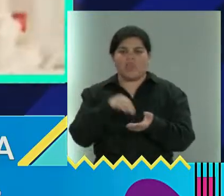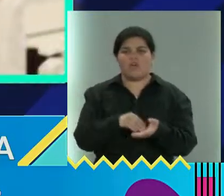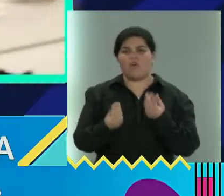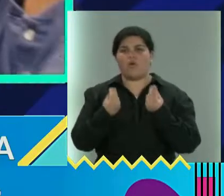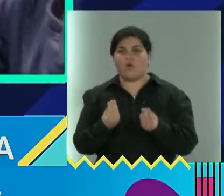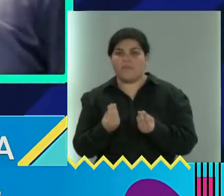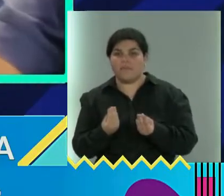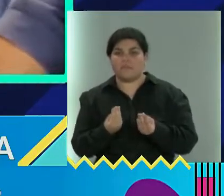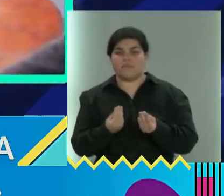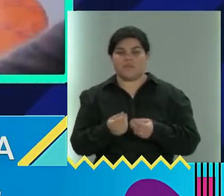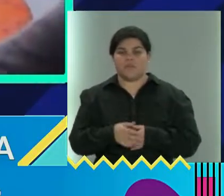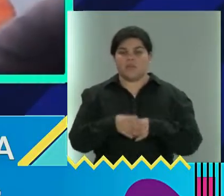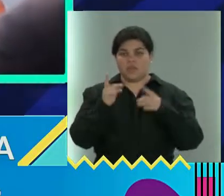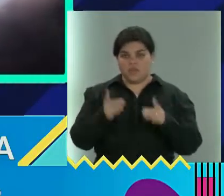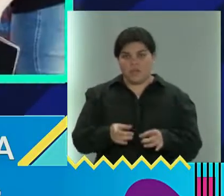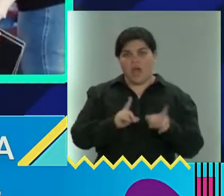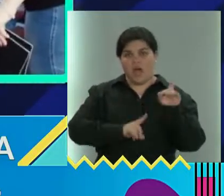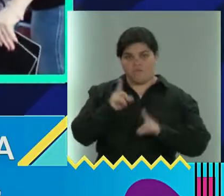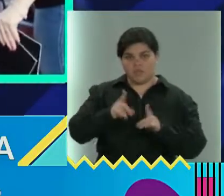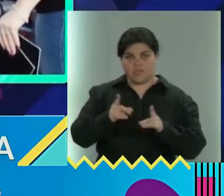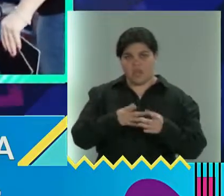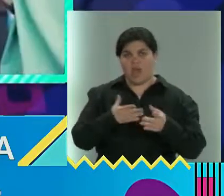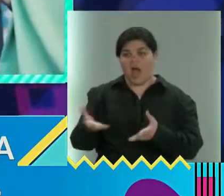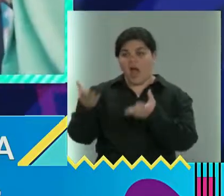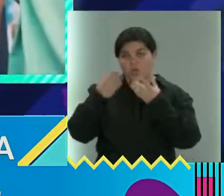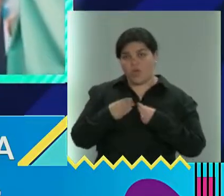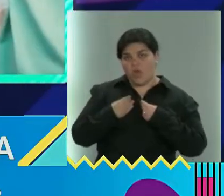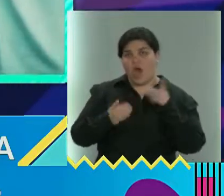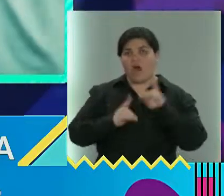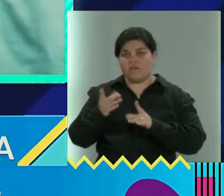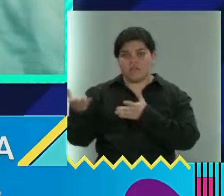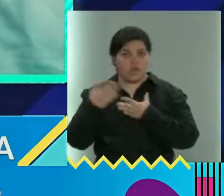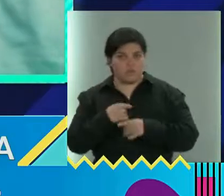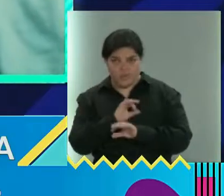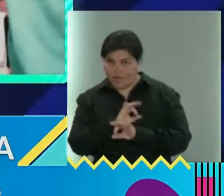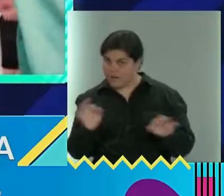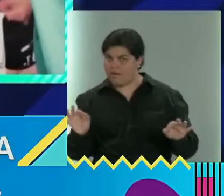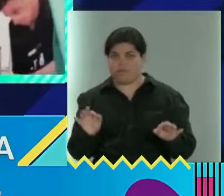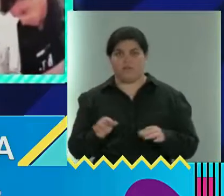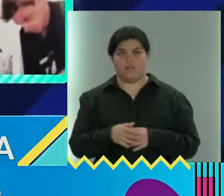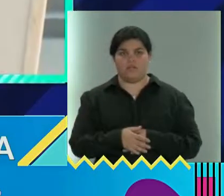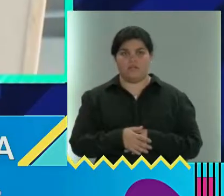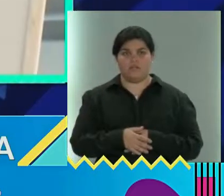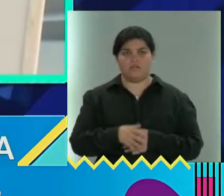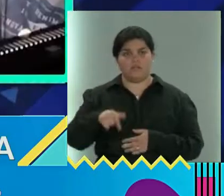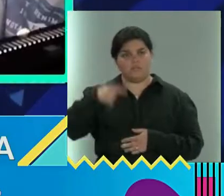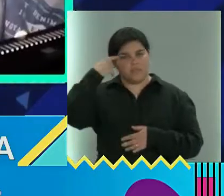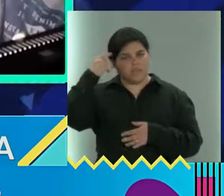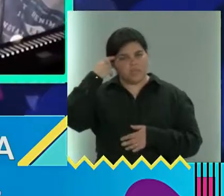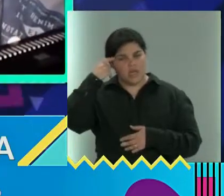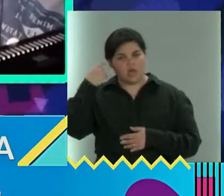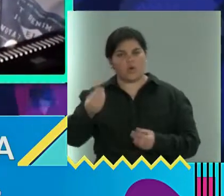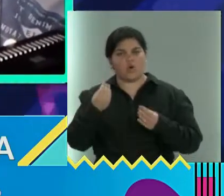ser tanto un elemento disruptivo como muy colaborativo para el aprendizaje y esto que decía Nora de replantearnos cómo enseñamos y